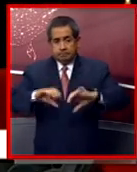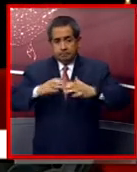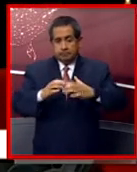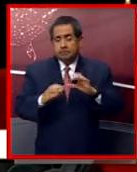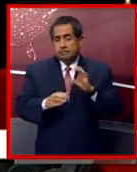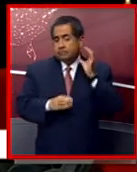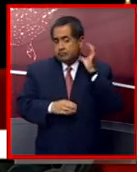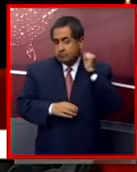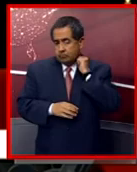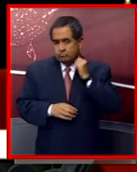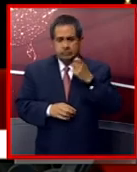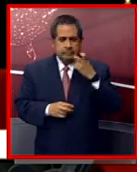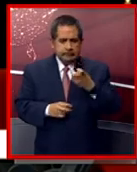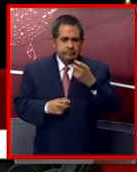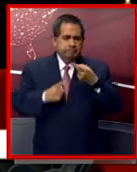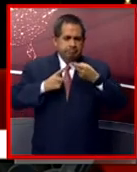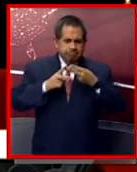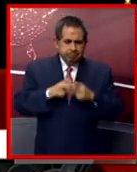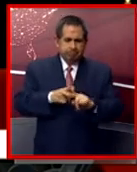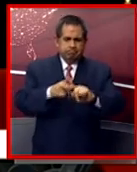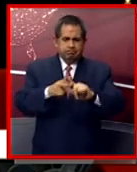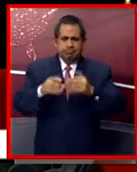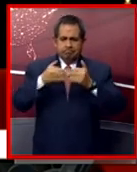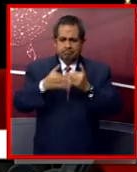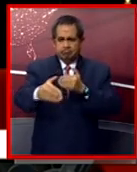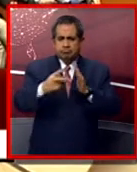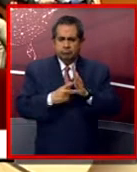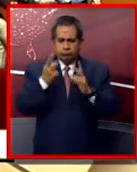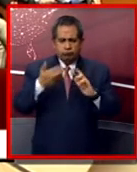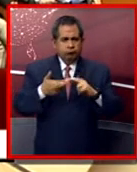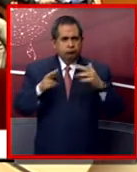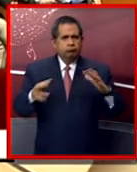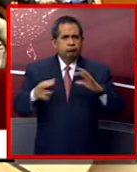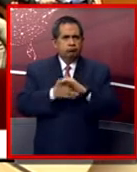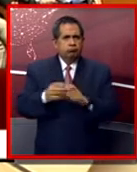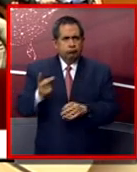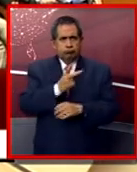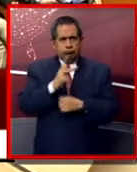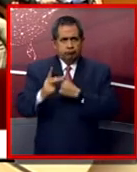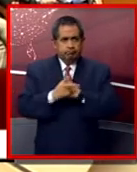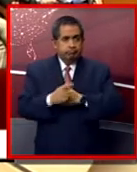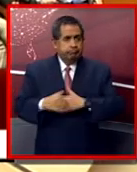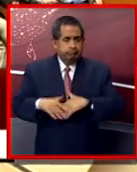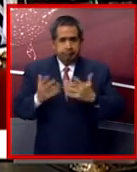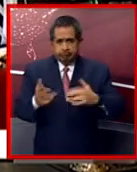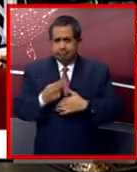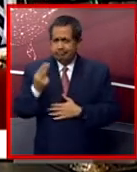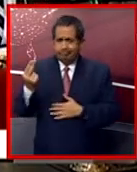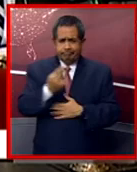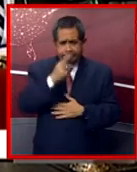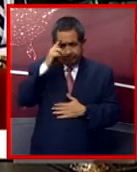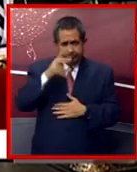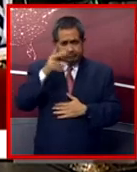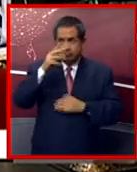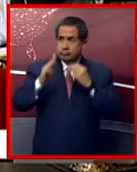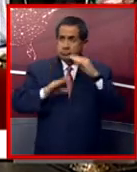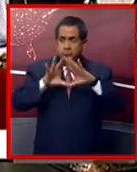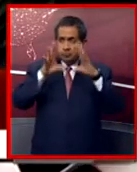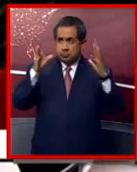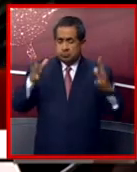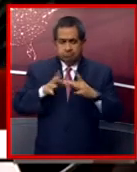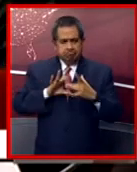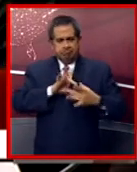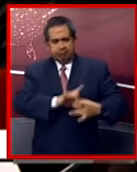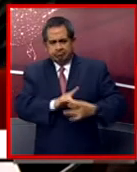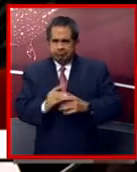Senadores representa un punto de partida en el relanzamiento de las relaciones bilaterales entre ambos países, indispensable para enfrentar las condiciones adversas del